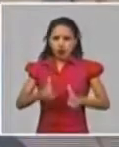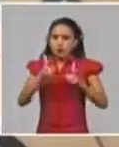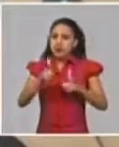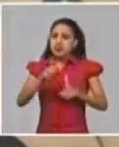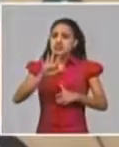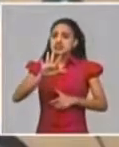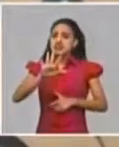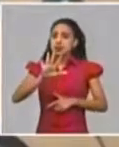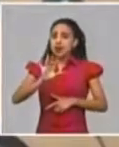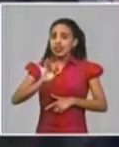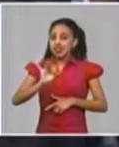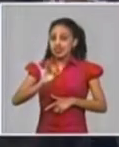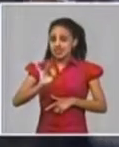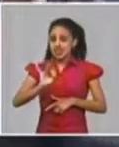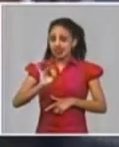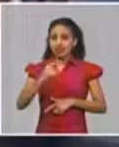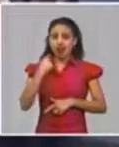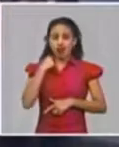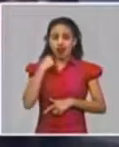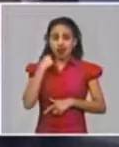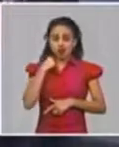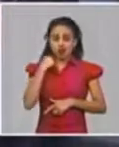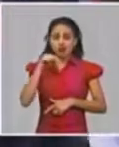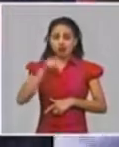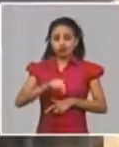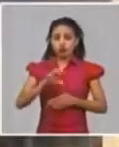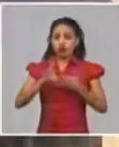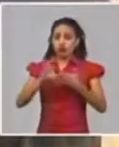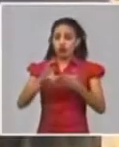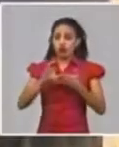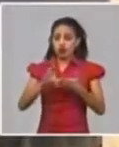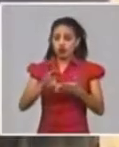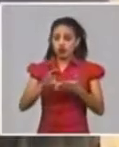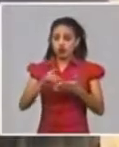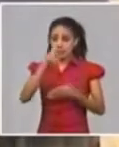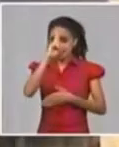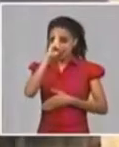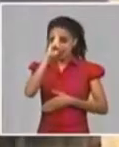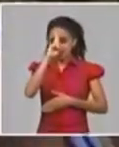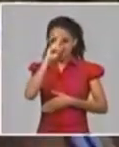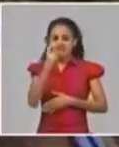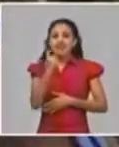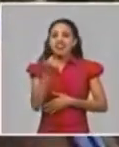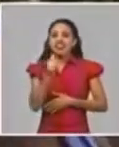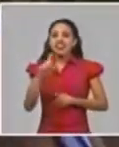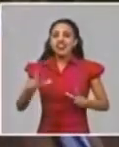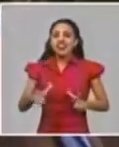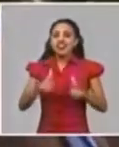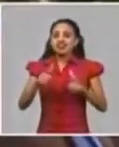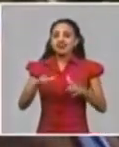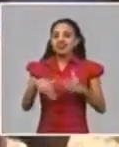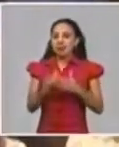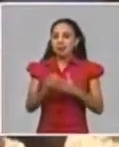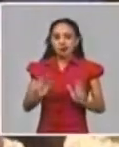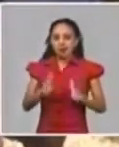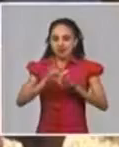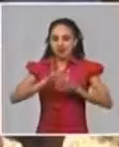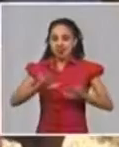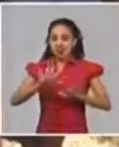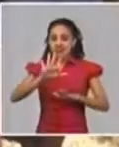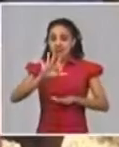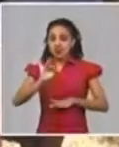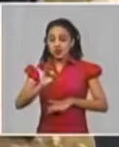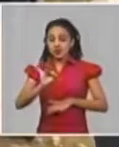de colaboración médica, 23 de mayo del 63, faltan 10 días para llegar a 57 años de colaboración. En ese